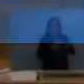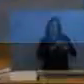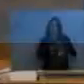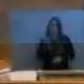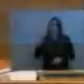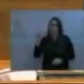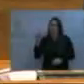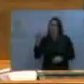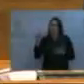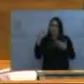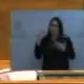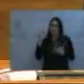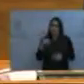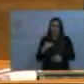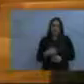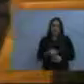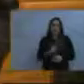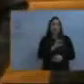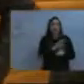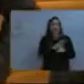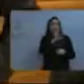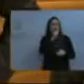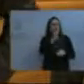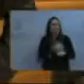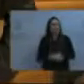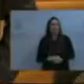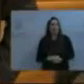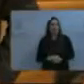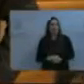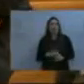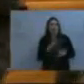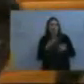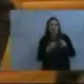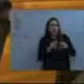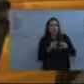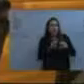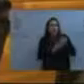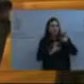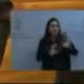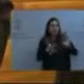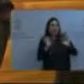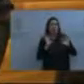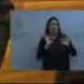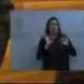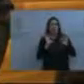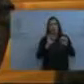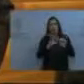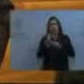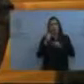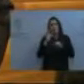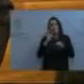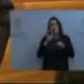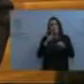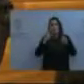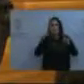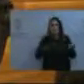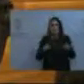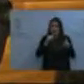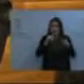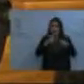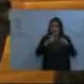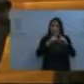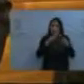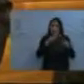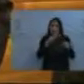Sí, muchas gracias, señor presidente. Señor consejero, ¿existe una política concreta, un plan estratégico en materia informática en el Gobierno del Principado de Asturias que racionalice el